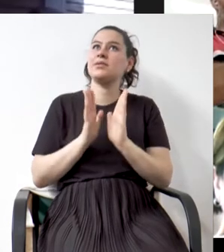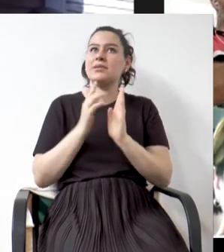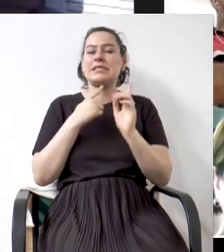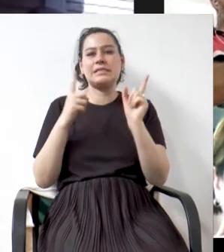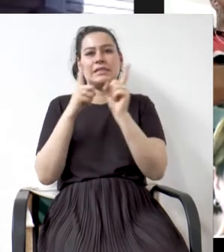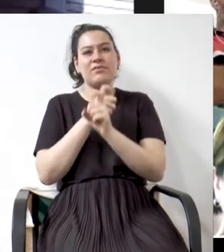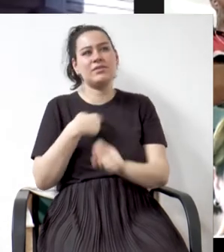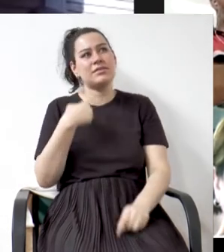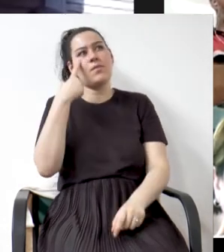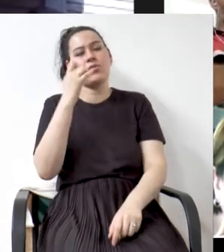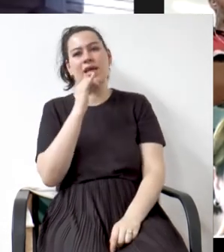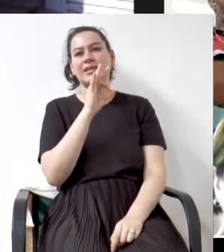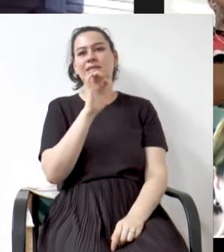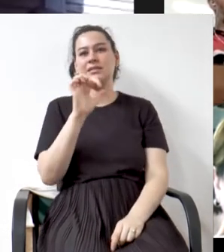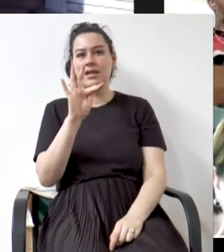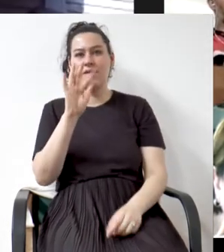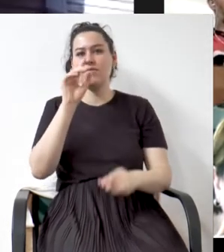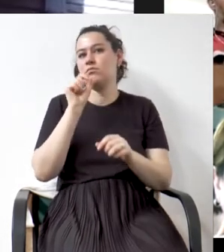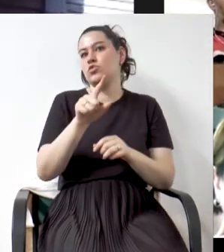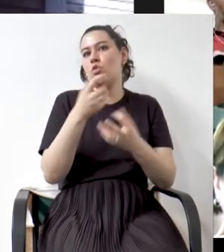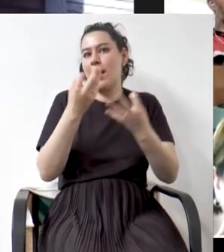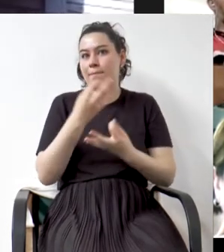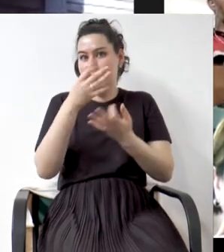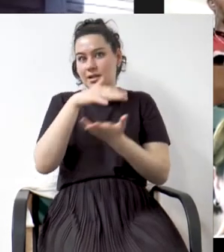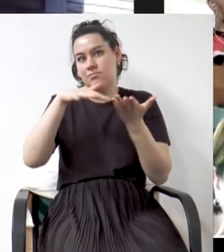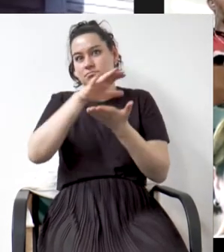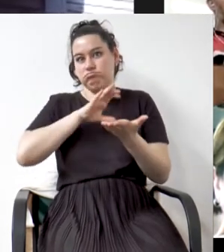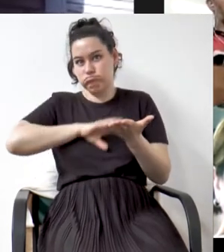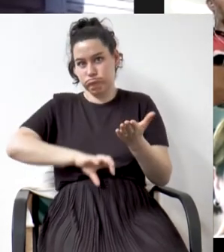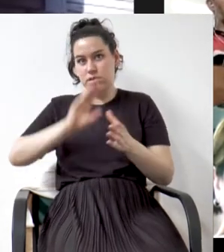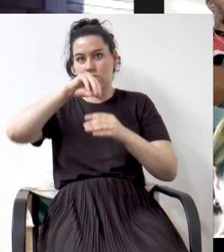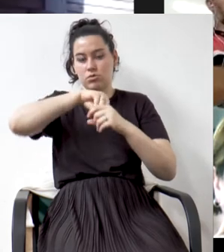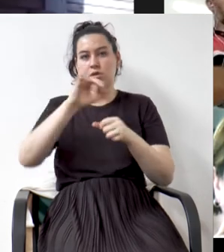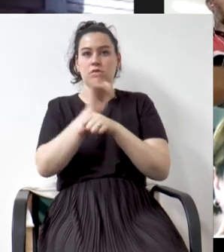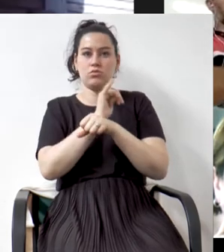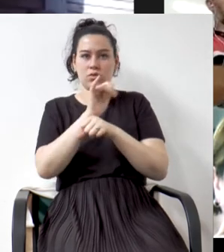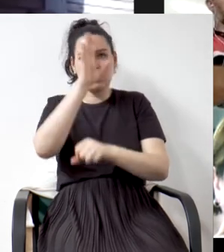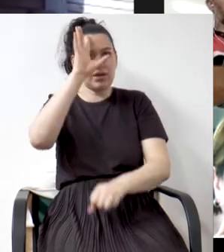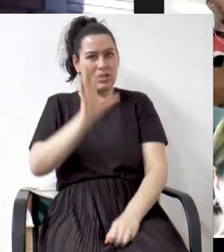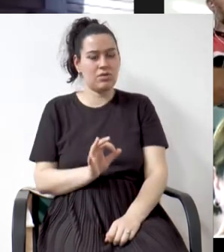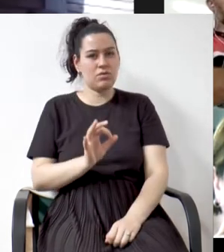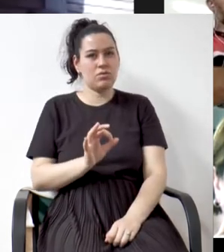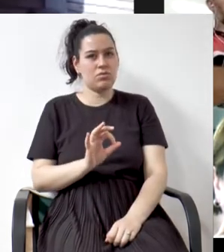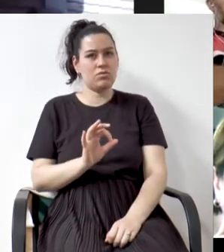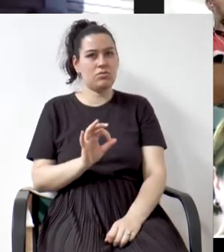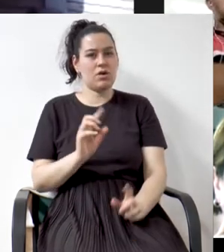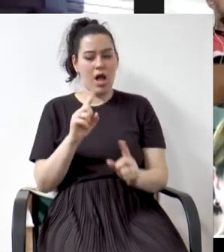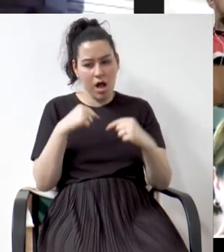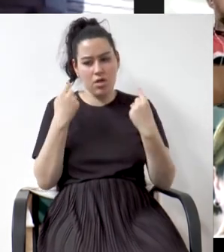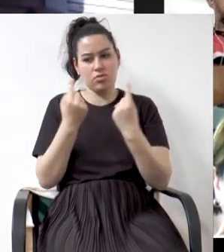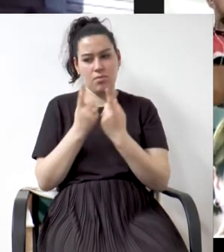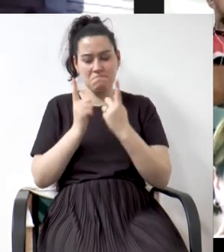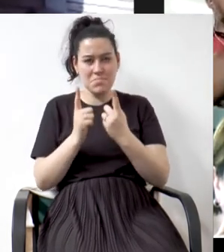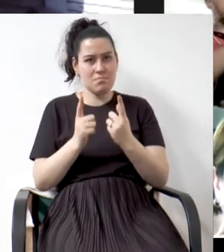me costaba mucho ver al ICEF en sus particularidades como parte de la institución. Creo que a todos nos